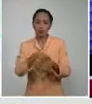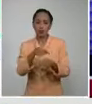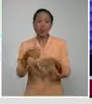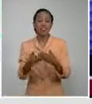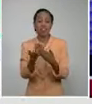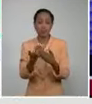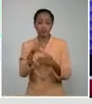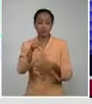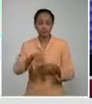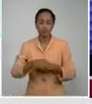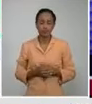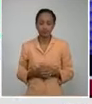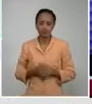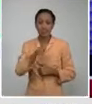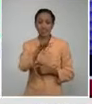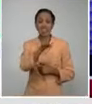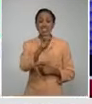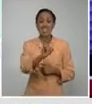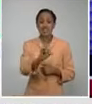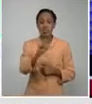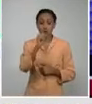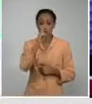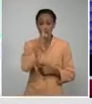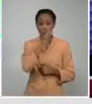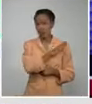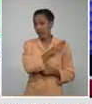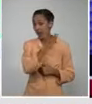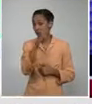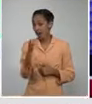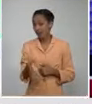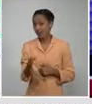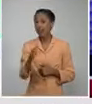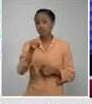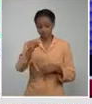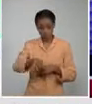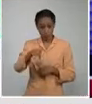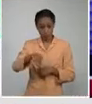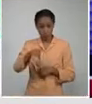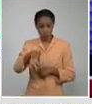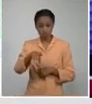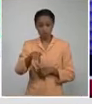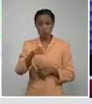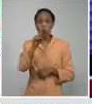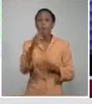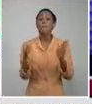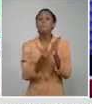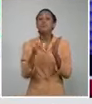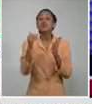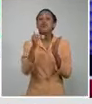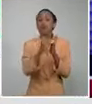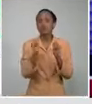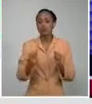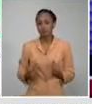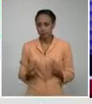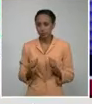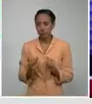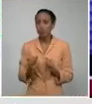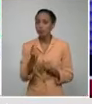Del 16 de noviembre hasta el día de hoy, un millón. Nos